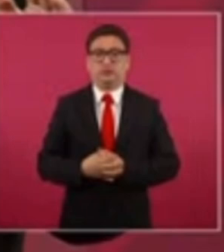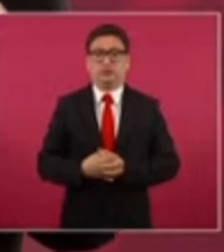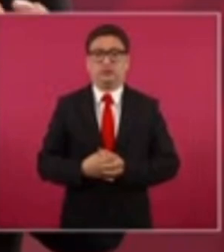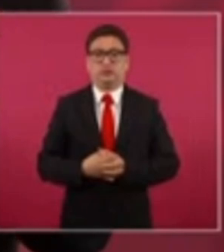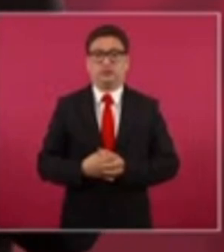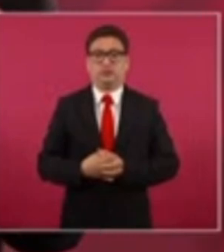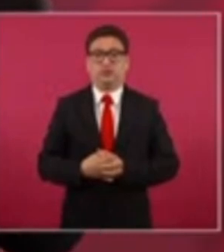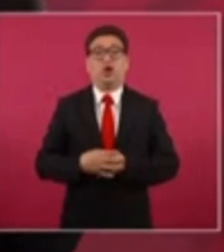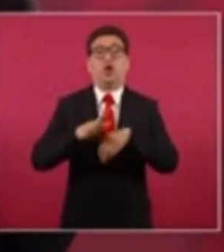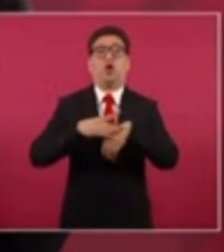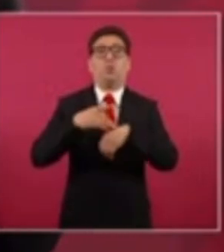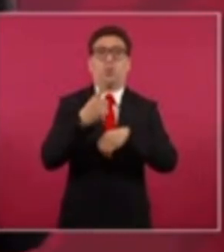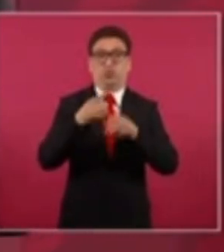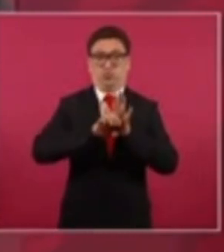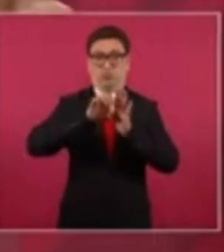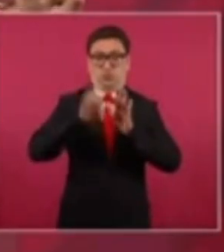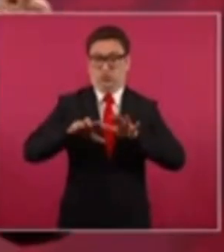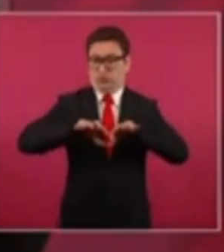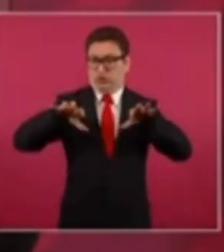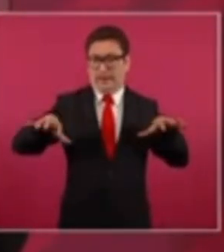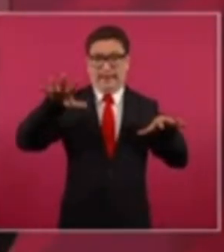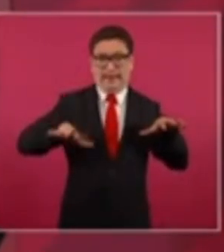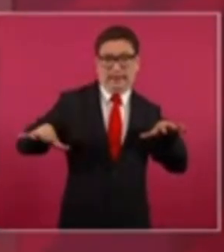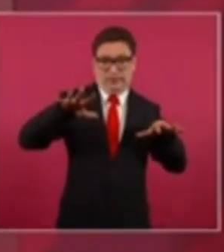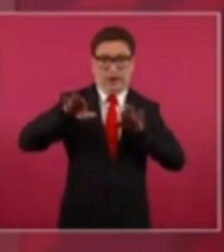mantenerse el actual aeropuerto, ni el de Santa Lucía,